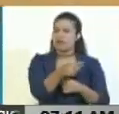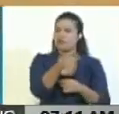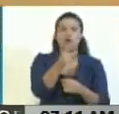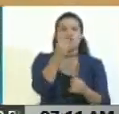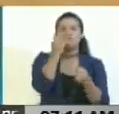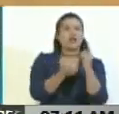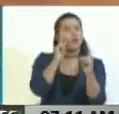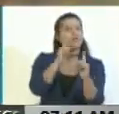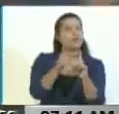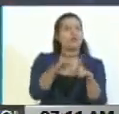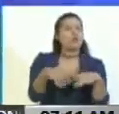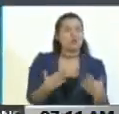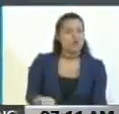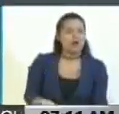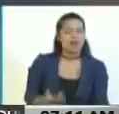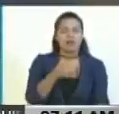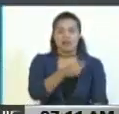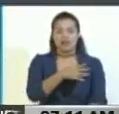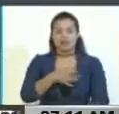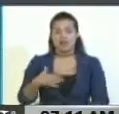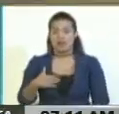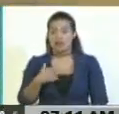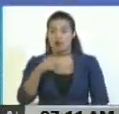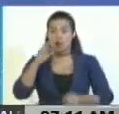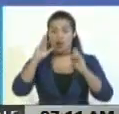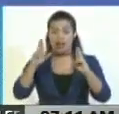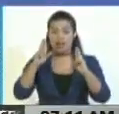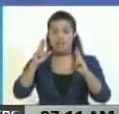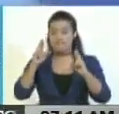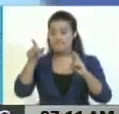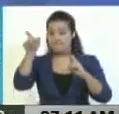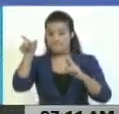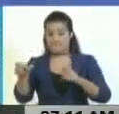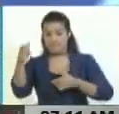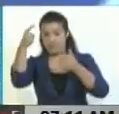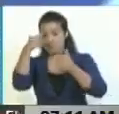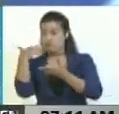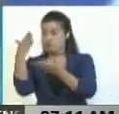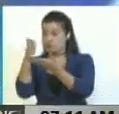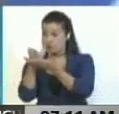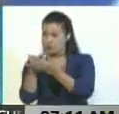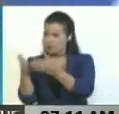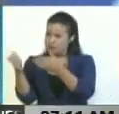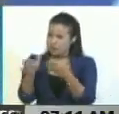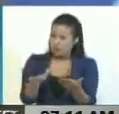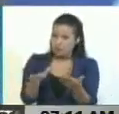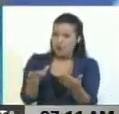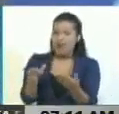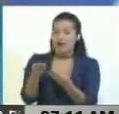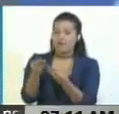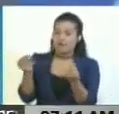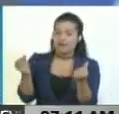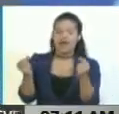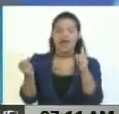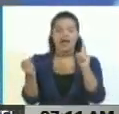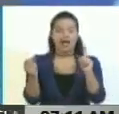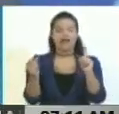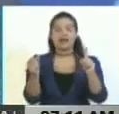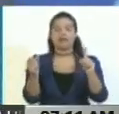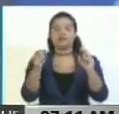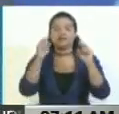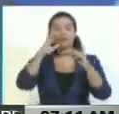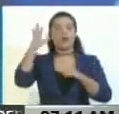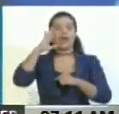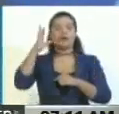conspirativos siempre ha sido que a la desaparición física del comandante Hugo Chávez se agregue también la desaparición